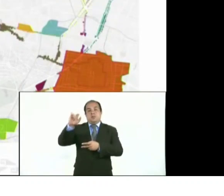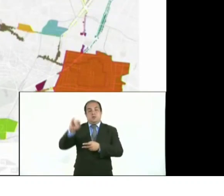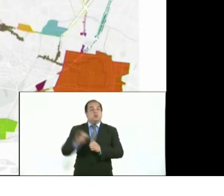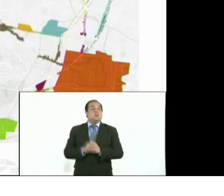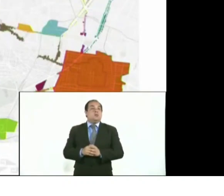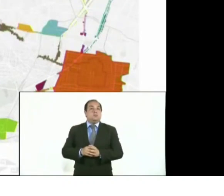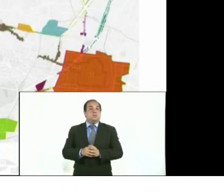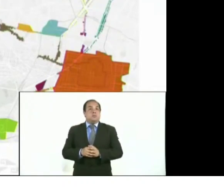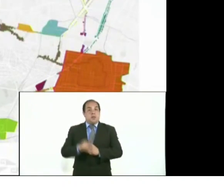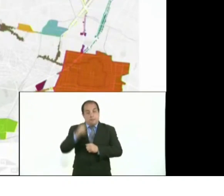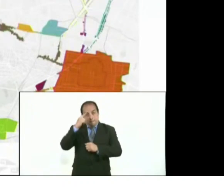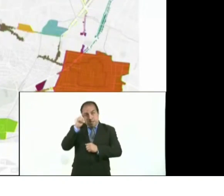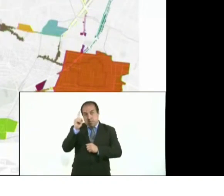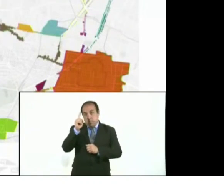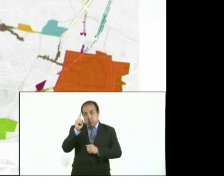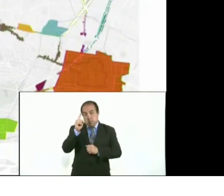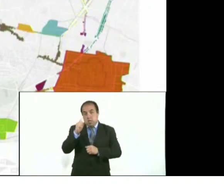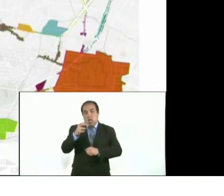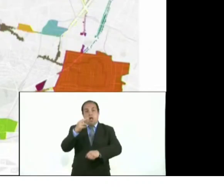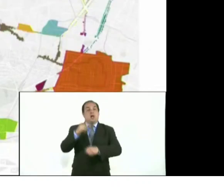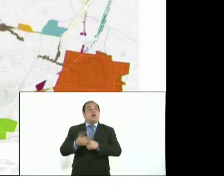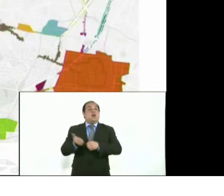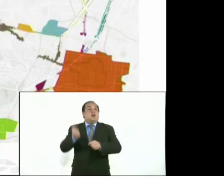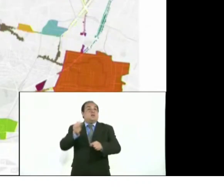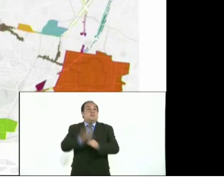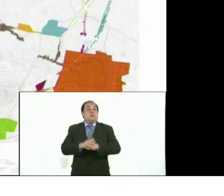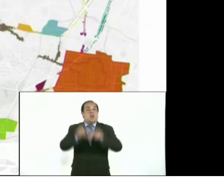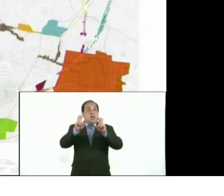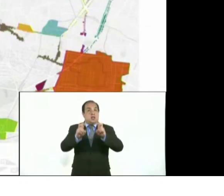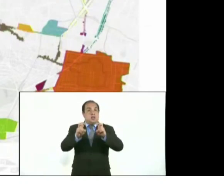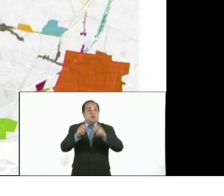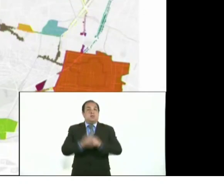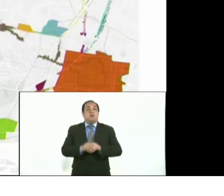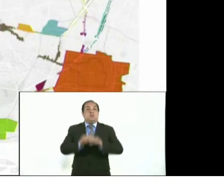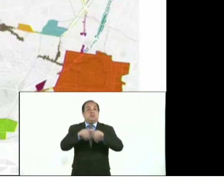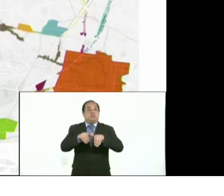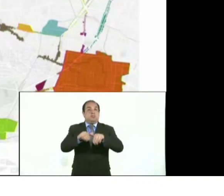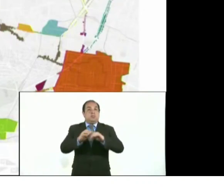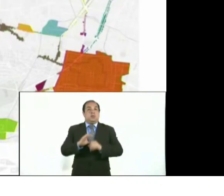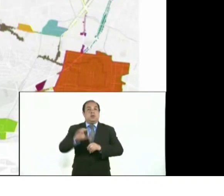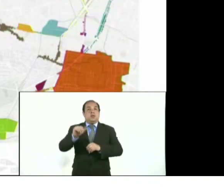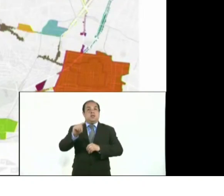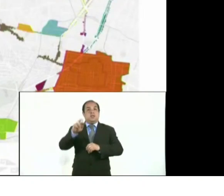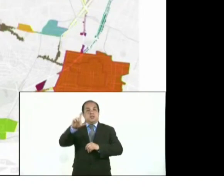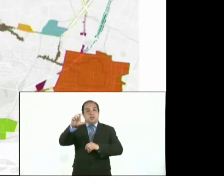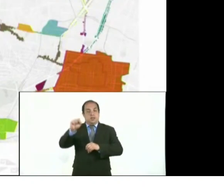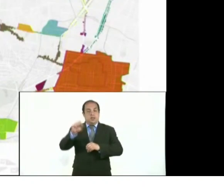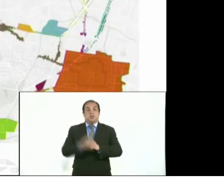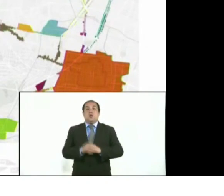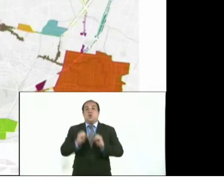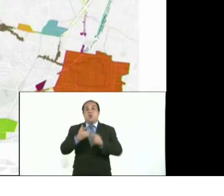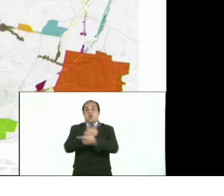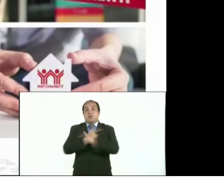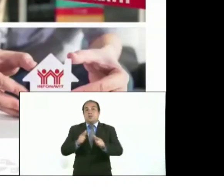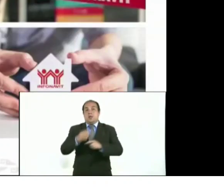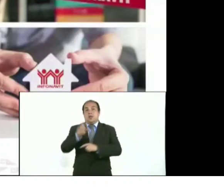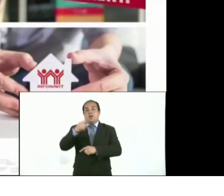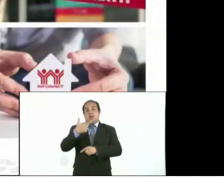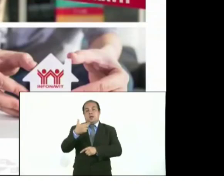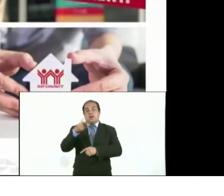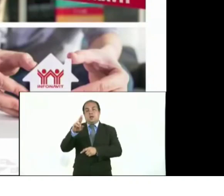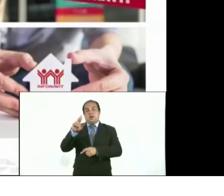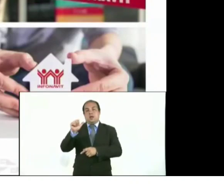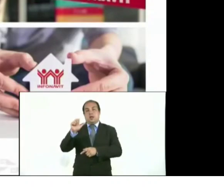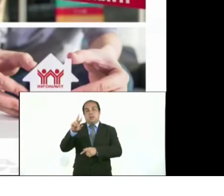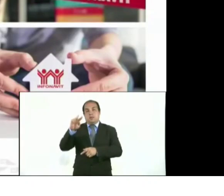Facilidades administrativas para temas registrales, catastrales y de libertad de gravámenes. Por